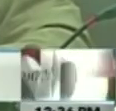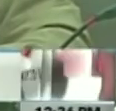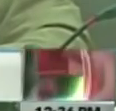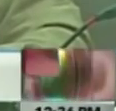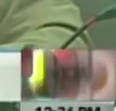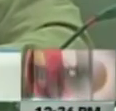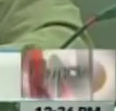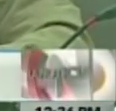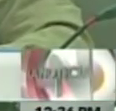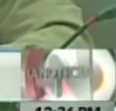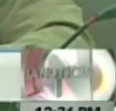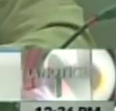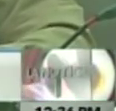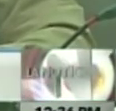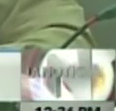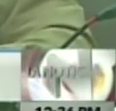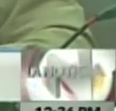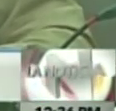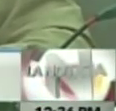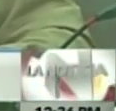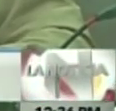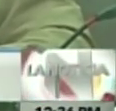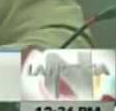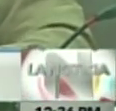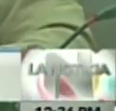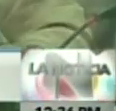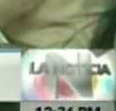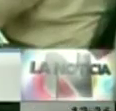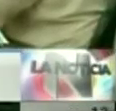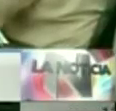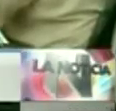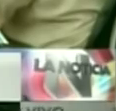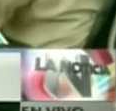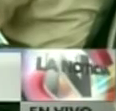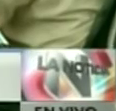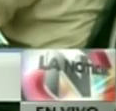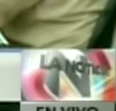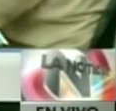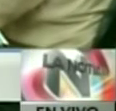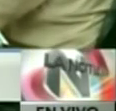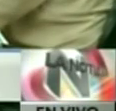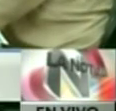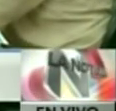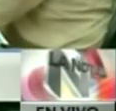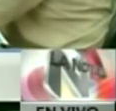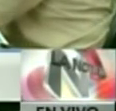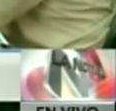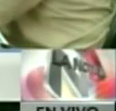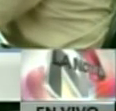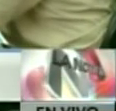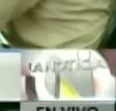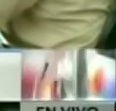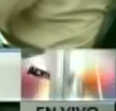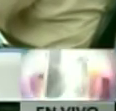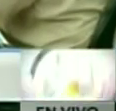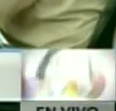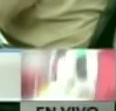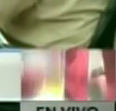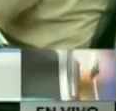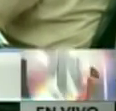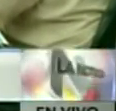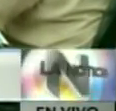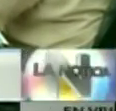alma, como las penas y el sufrimiento. Yo solo canto, no